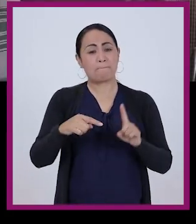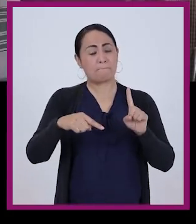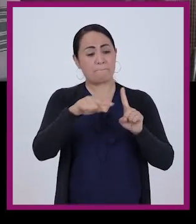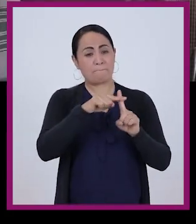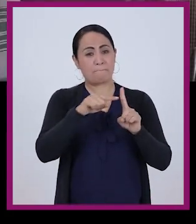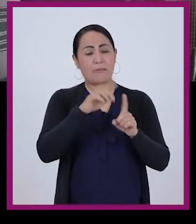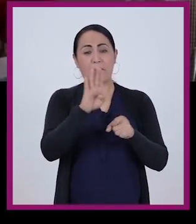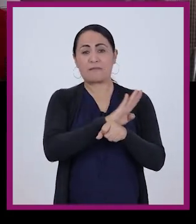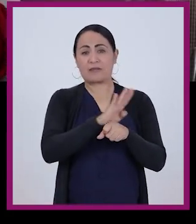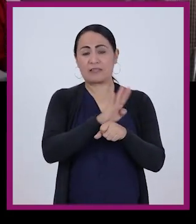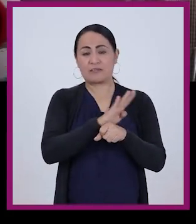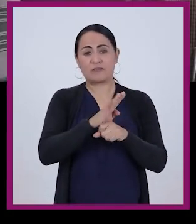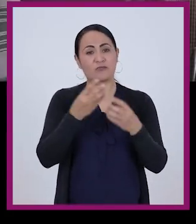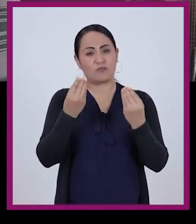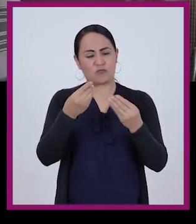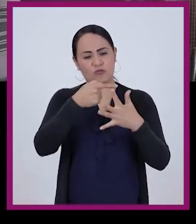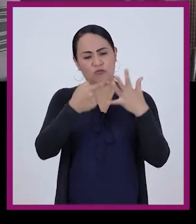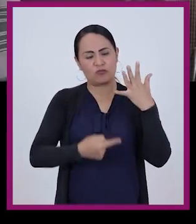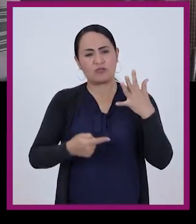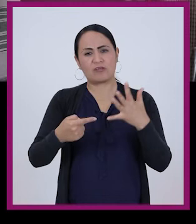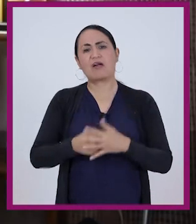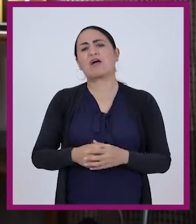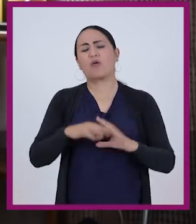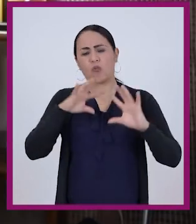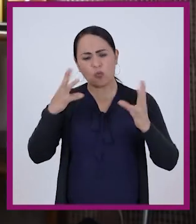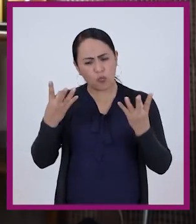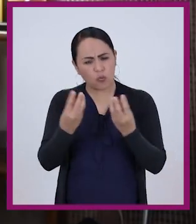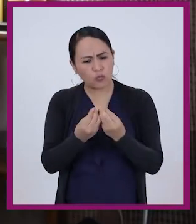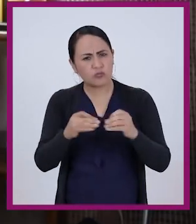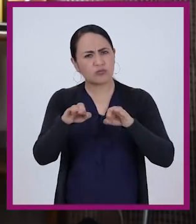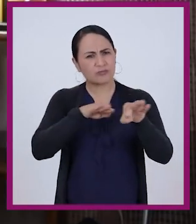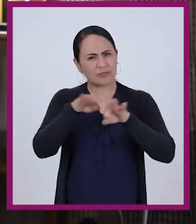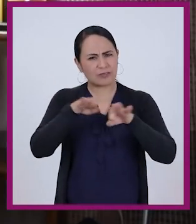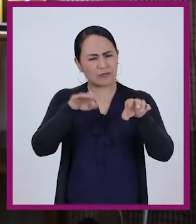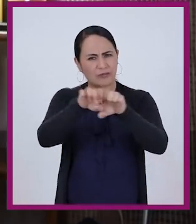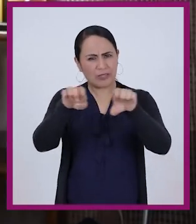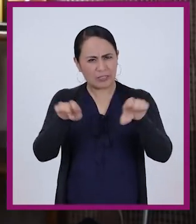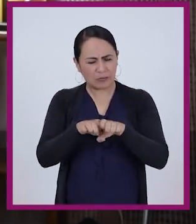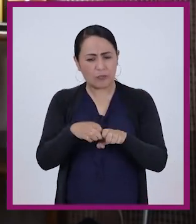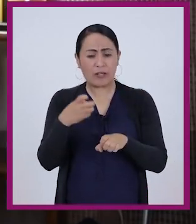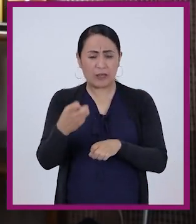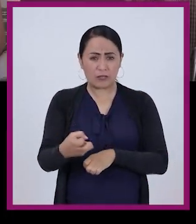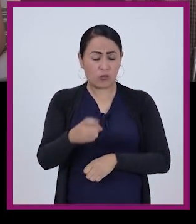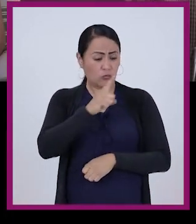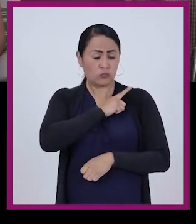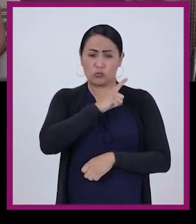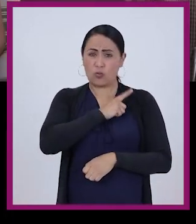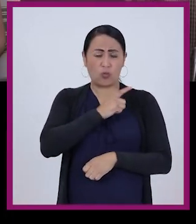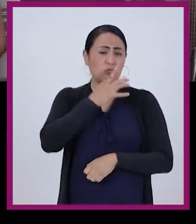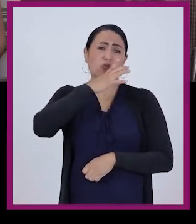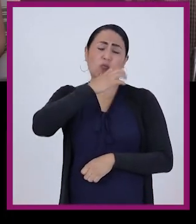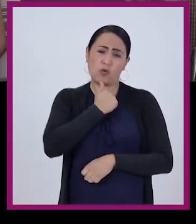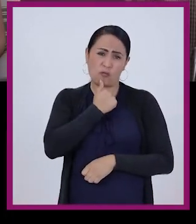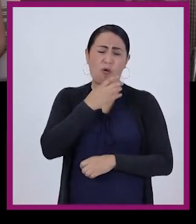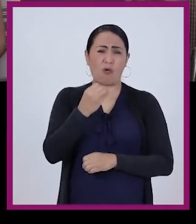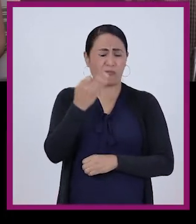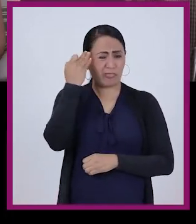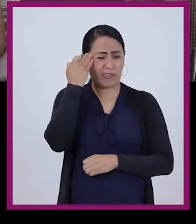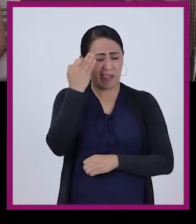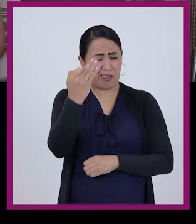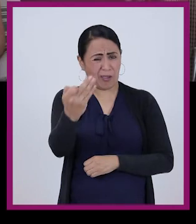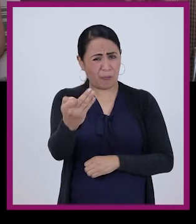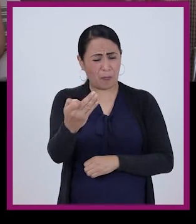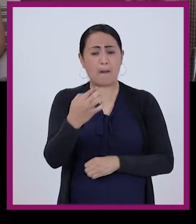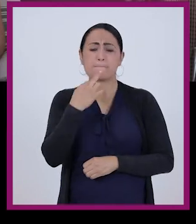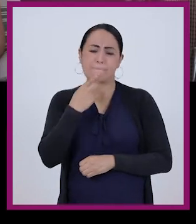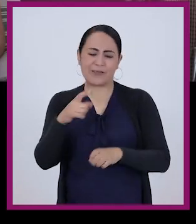Juanma! Tiene muchos beneficios. Uno de ellos es que el trabajo en equipo nos permite llevar a cabo un proyecto que solos no podríamos realizar o